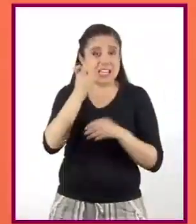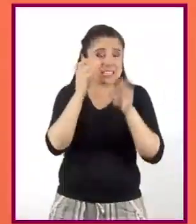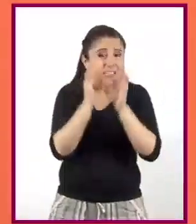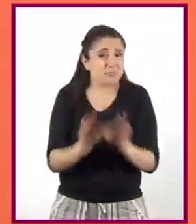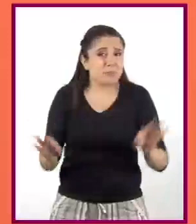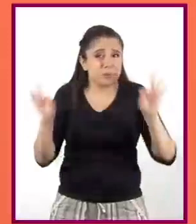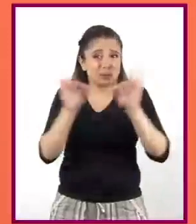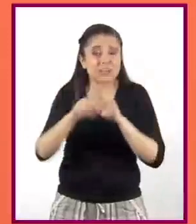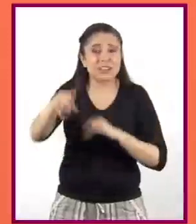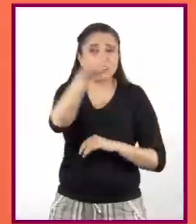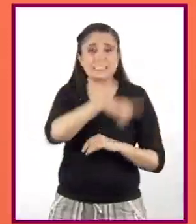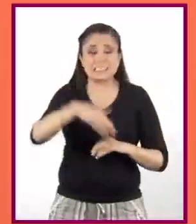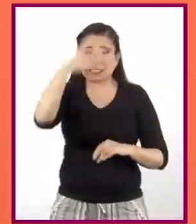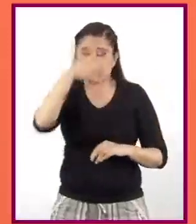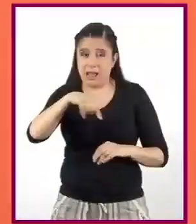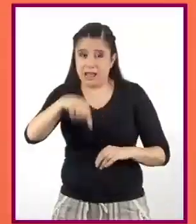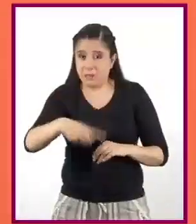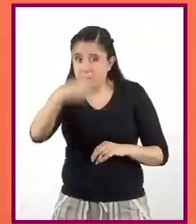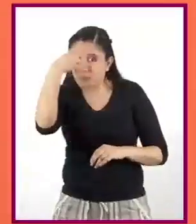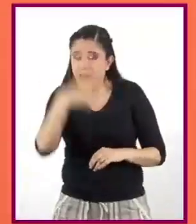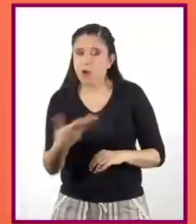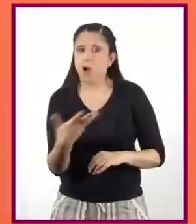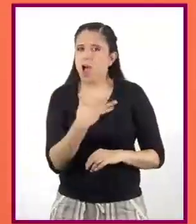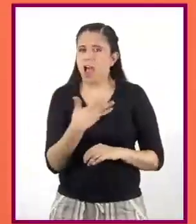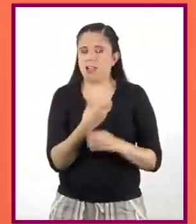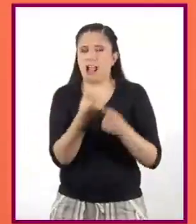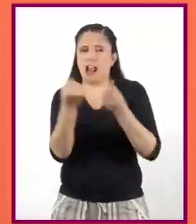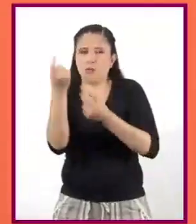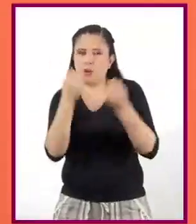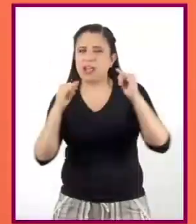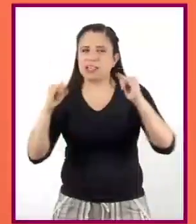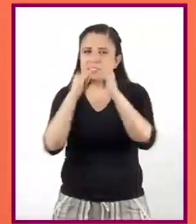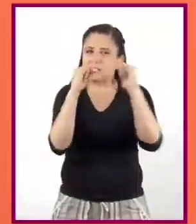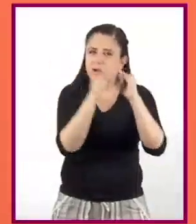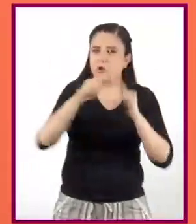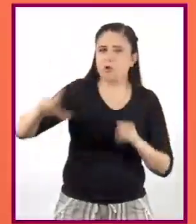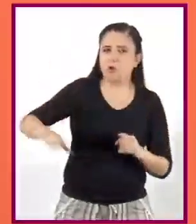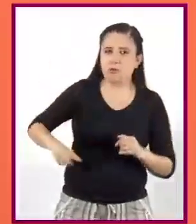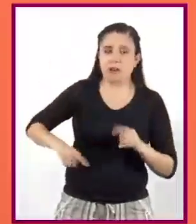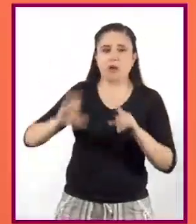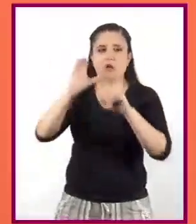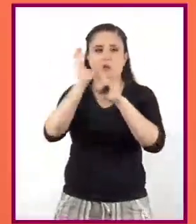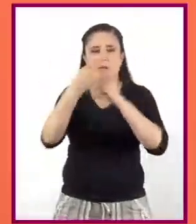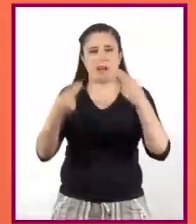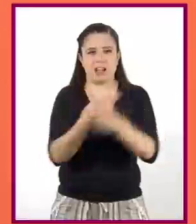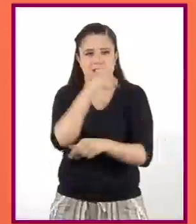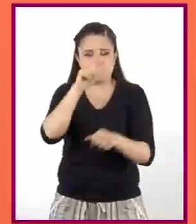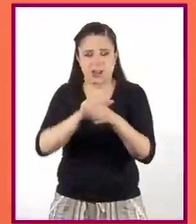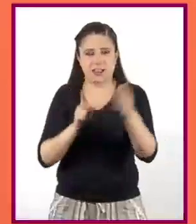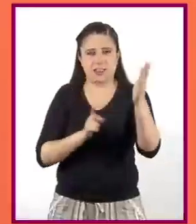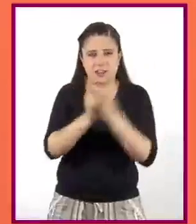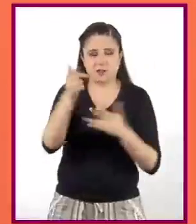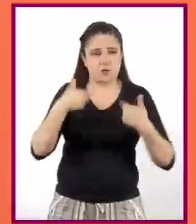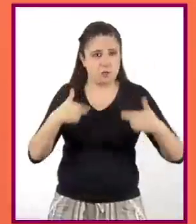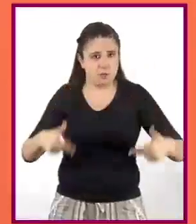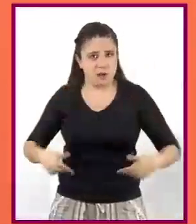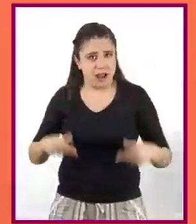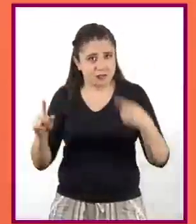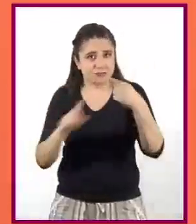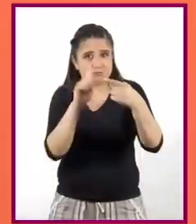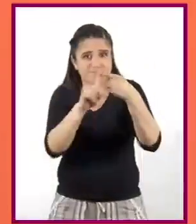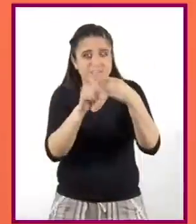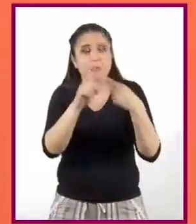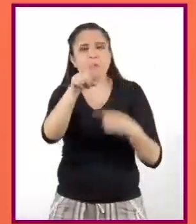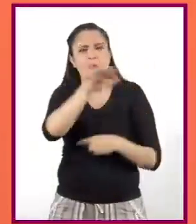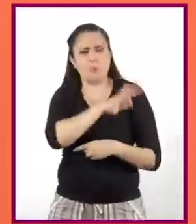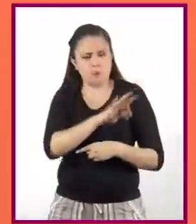es saber que en México contamos con instituciones públicas como la Comisión Nacional de los Derechos Humanos, a las